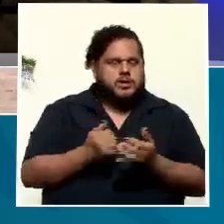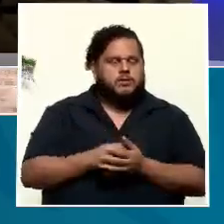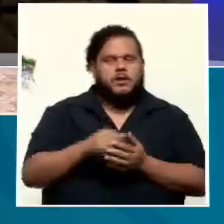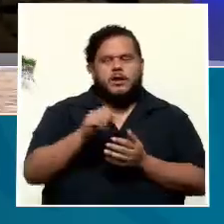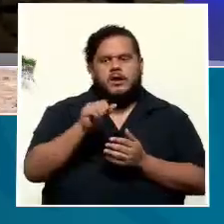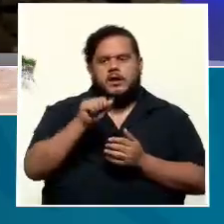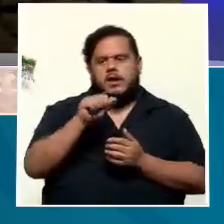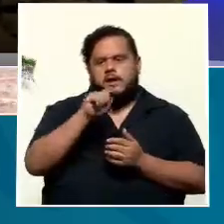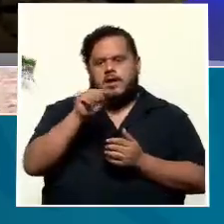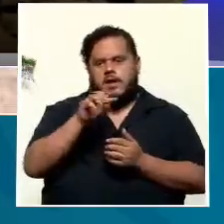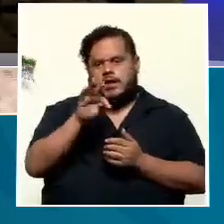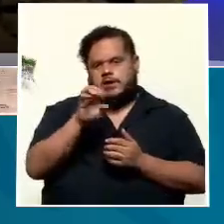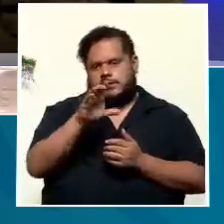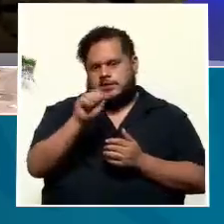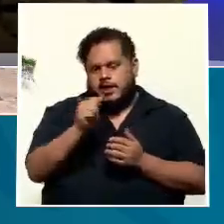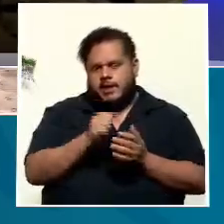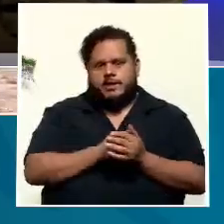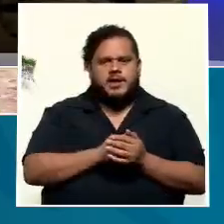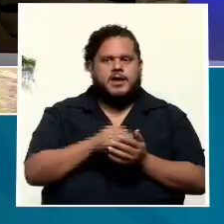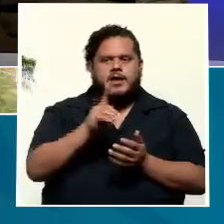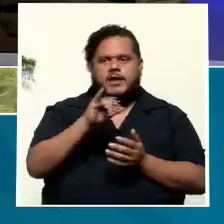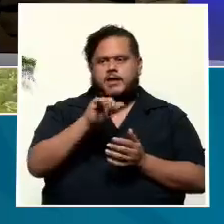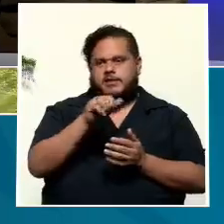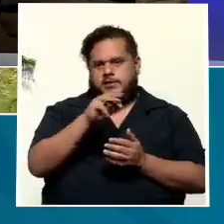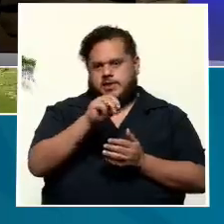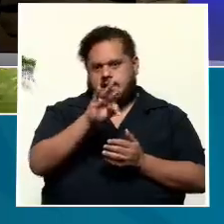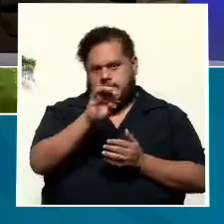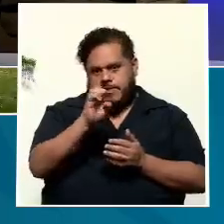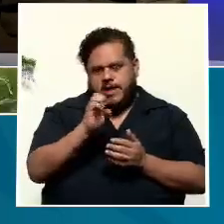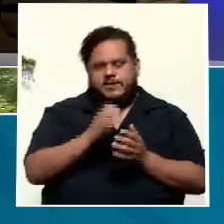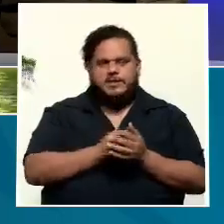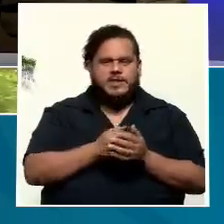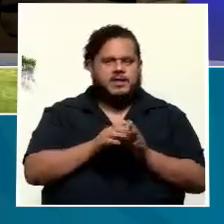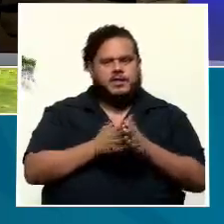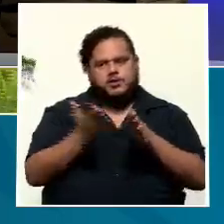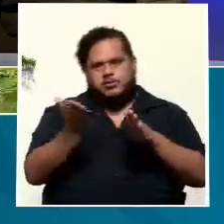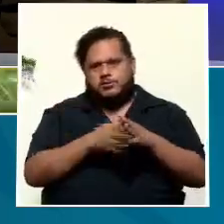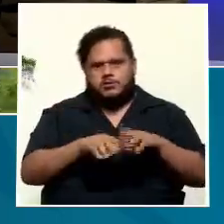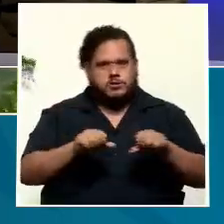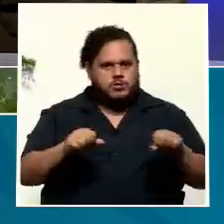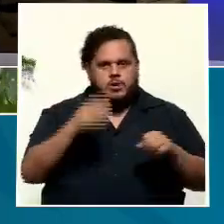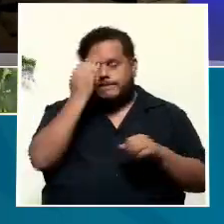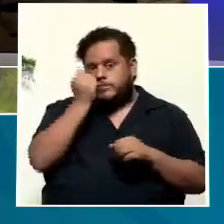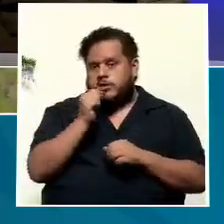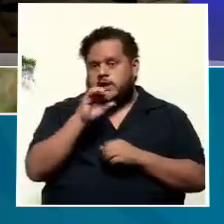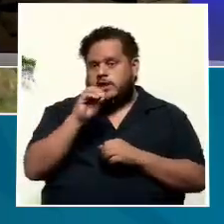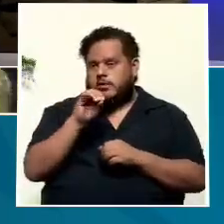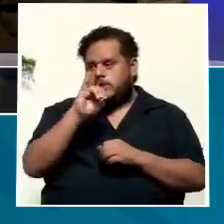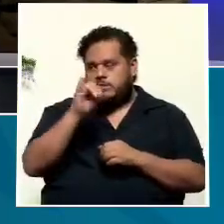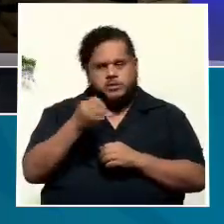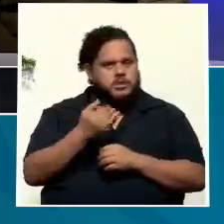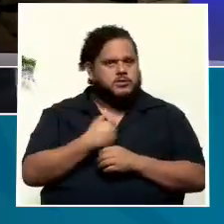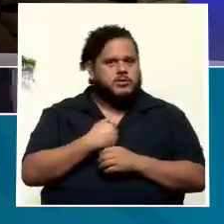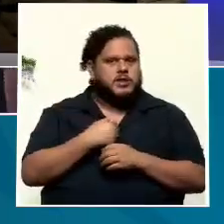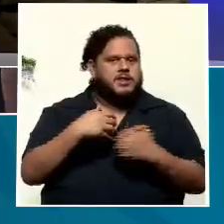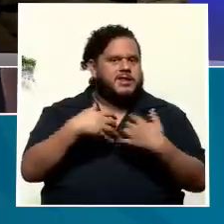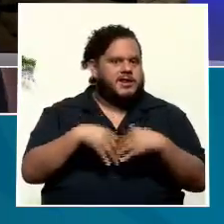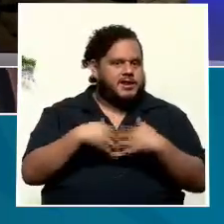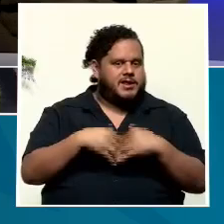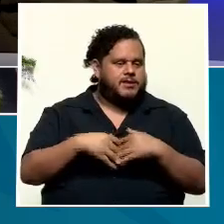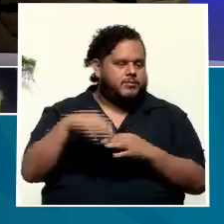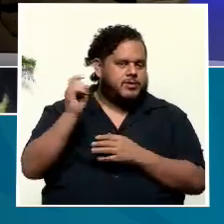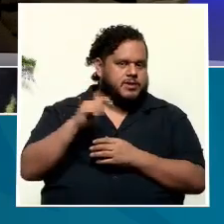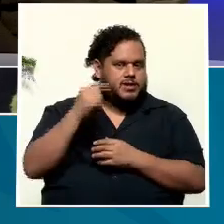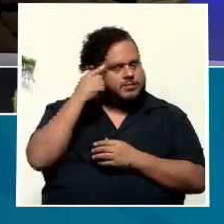Azteca y Diamante, porque, por ejemplo, el OIJ no tiene el equipo que se requiere